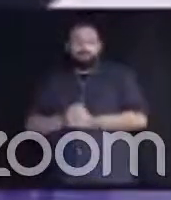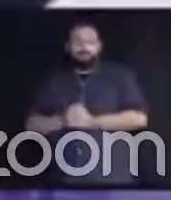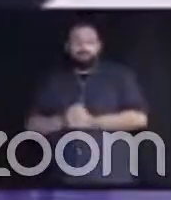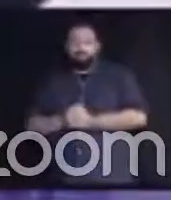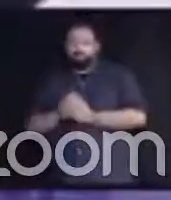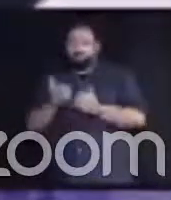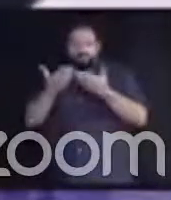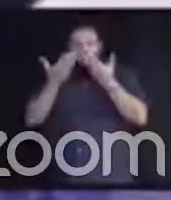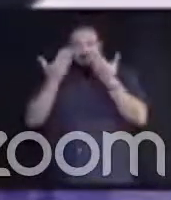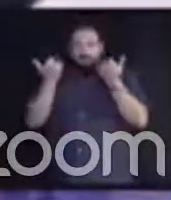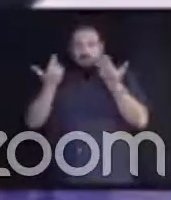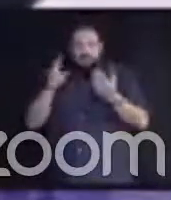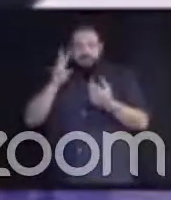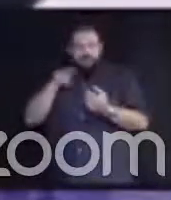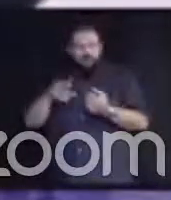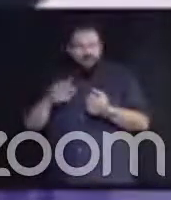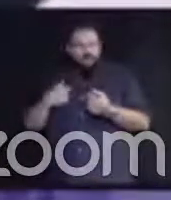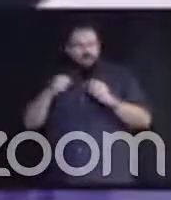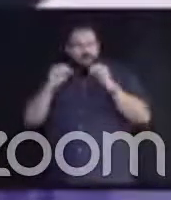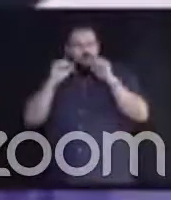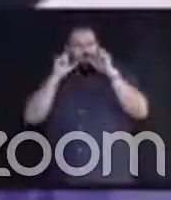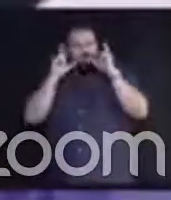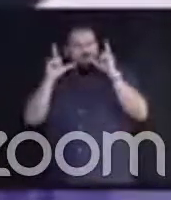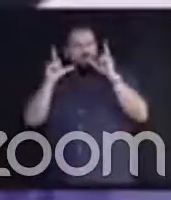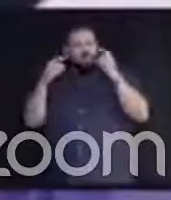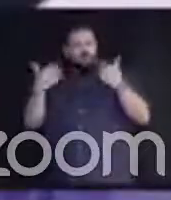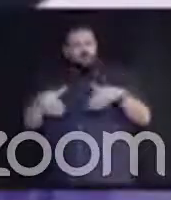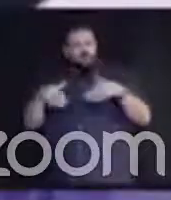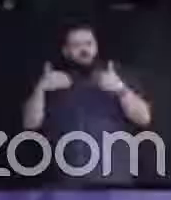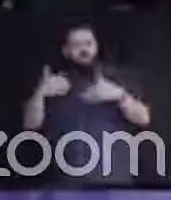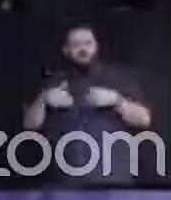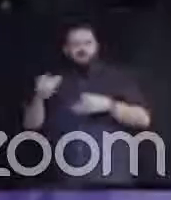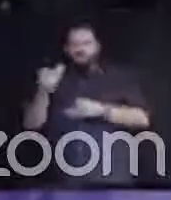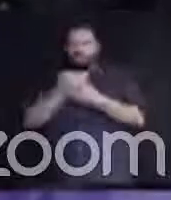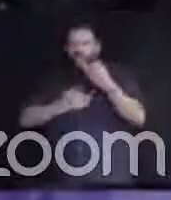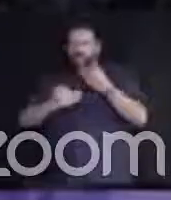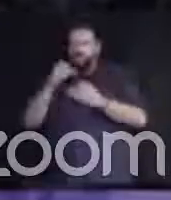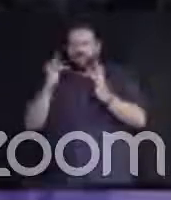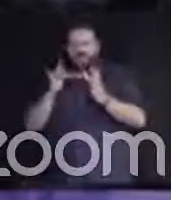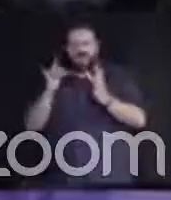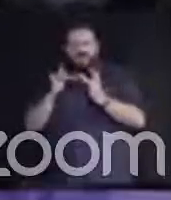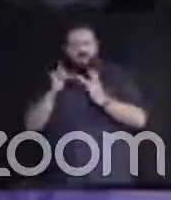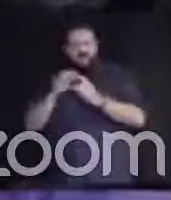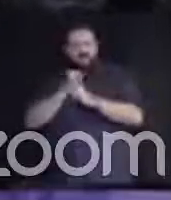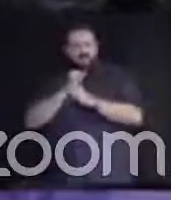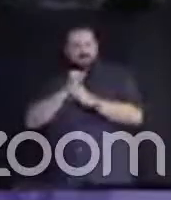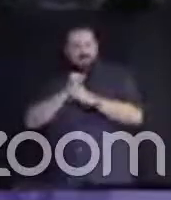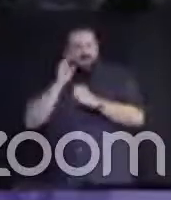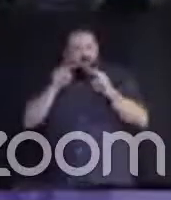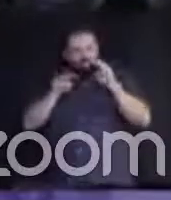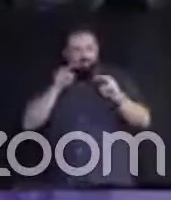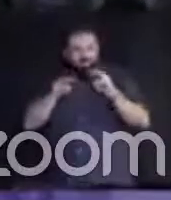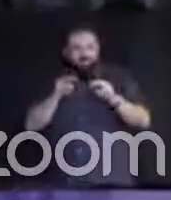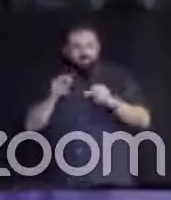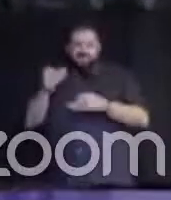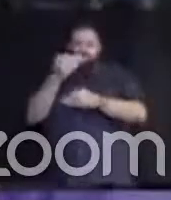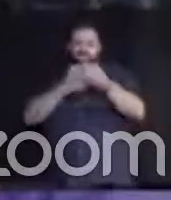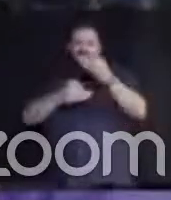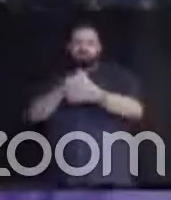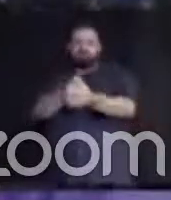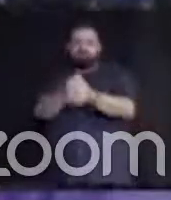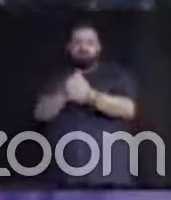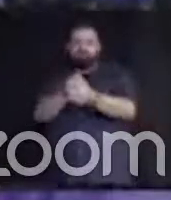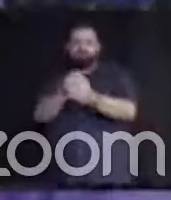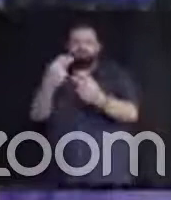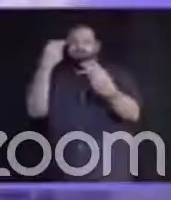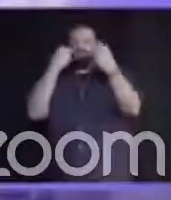¿No saben qué impresión ayer toda la gente que se conectó? Así es que también saludos a todos los países que nos están viendo por OmniLife TV. Creo que ya se